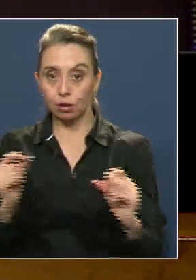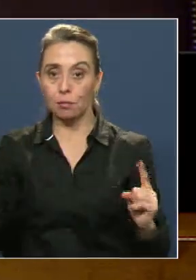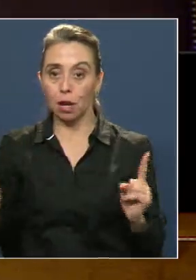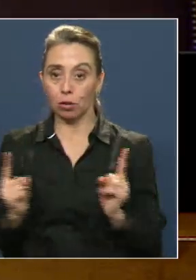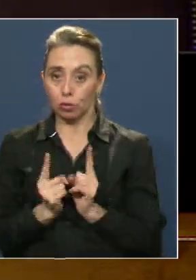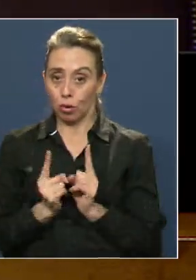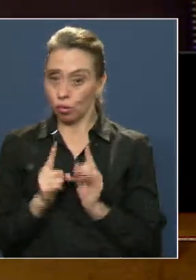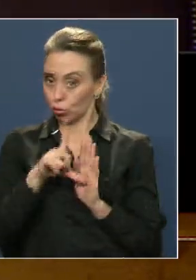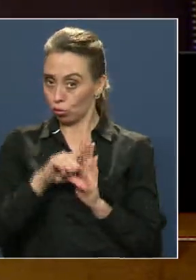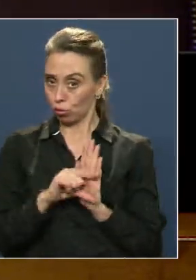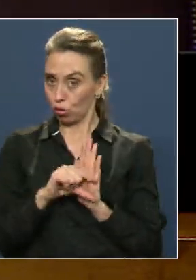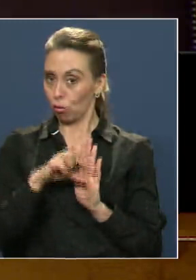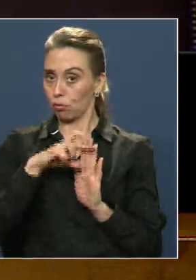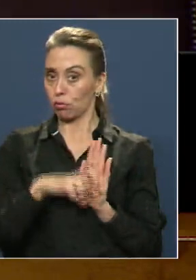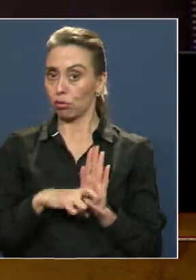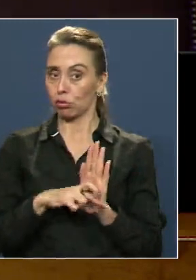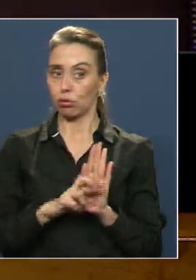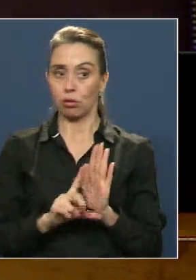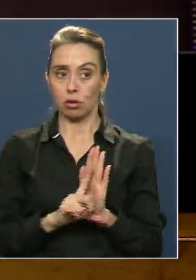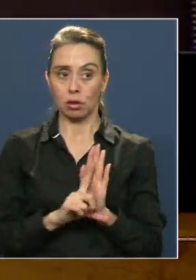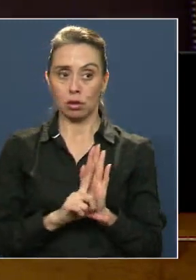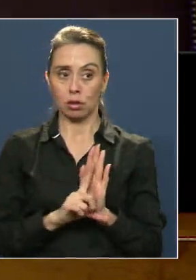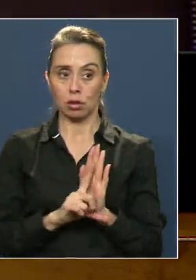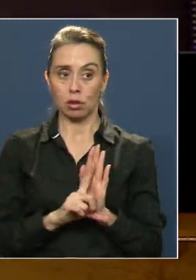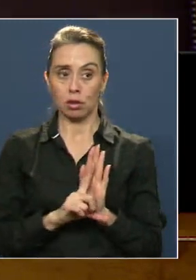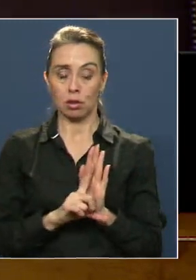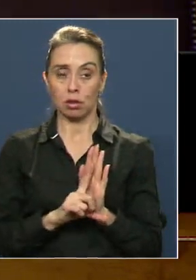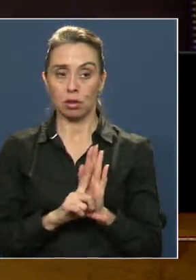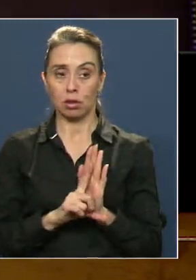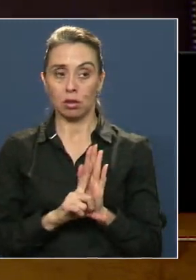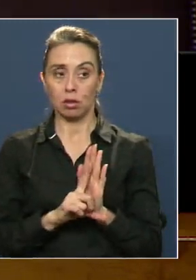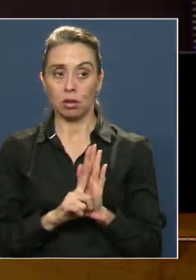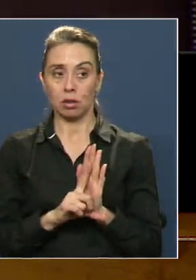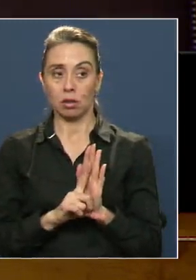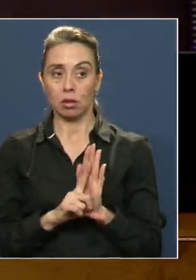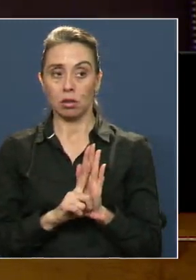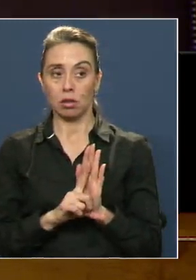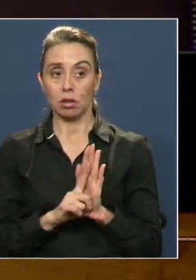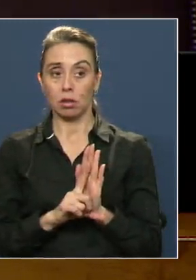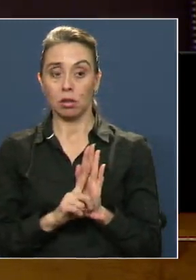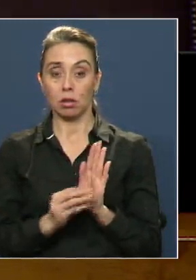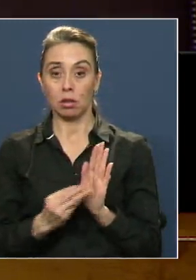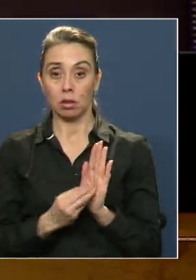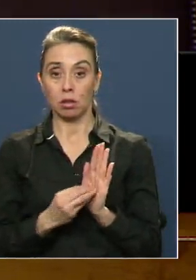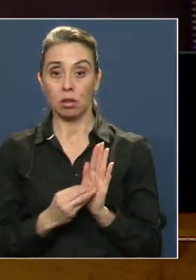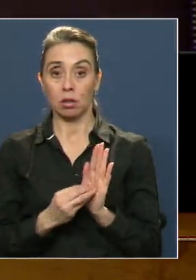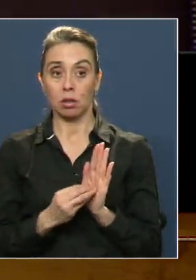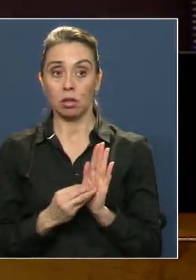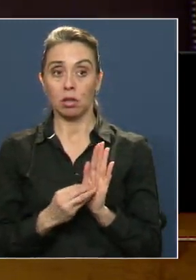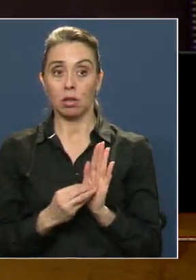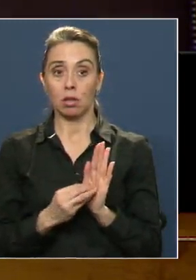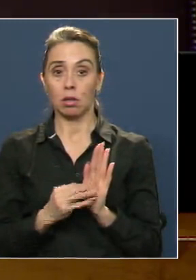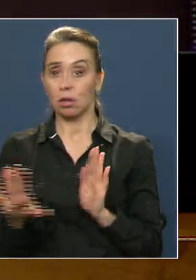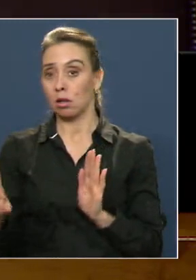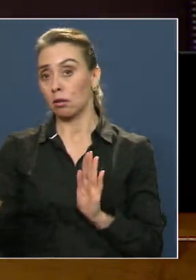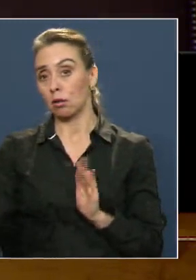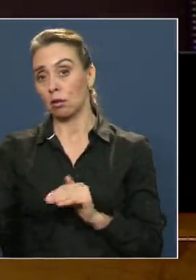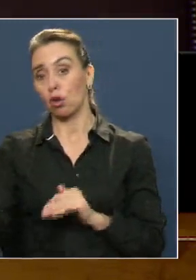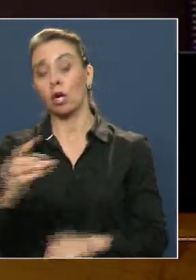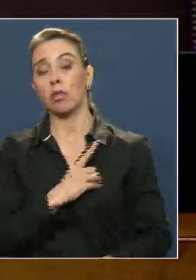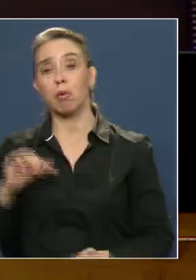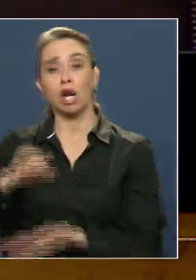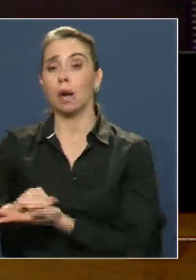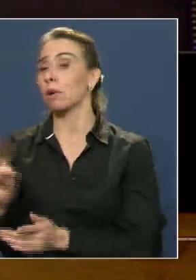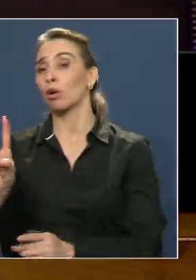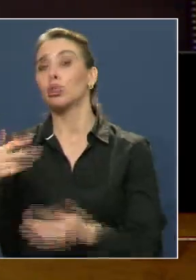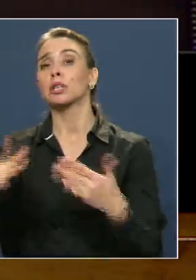proyecto que está organizado y eventualmente por no haber... Está acordado, diputado, y